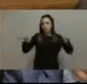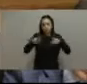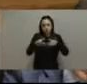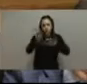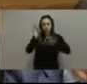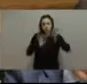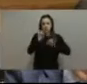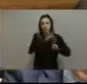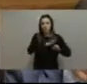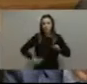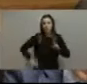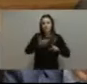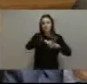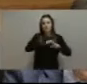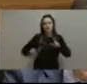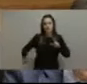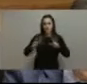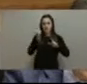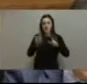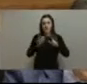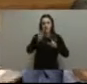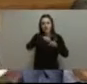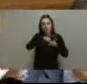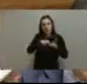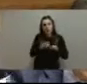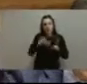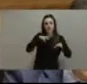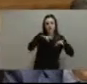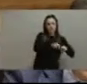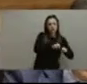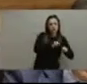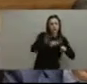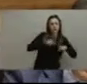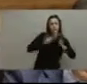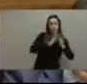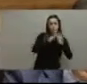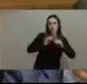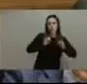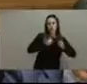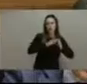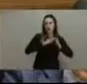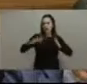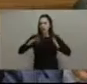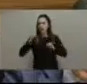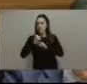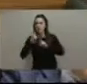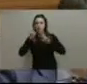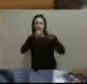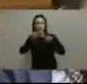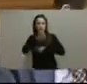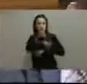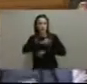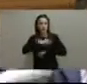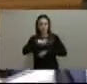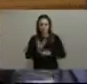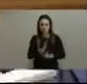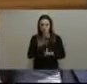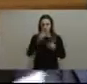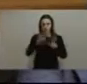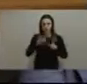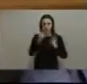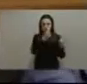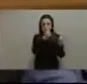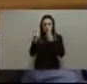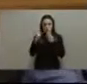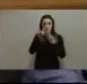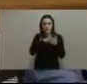plazas, decenas de plazas que quedan sin cubrir desde el inicio de curso y centenares de alumnos que hasta Navidad no tienen profesor en diversas materias. Y eso supongo